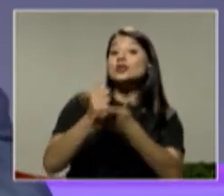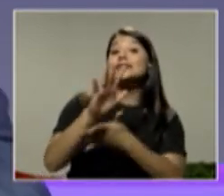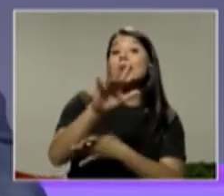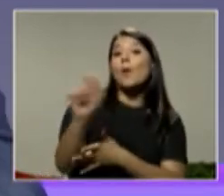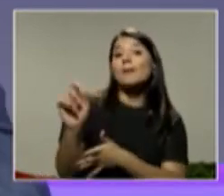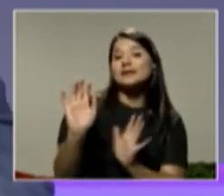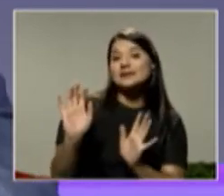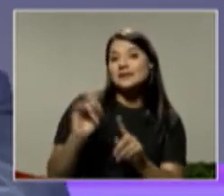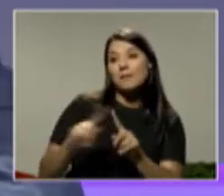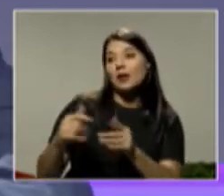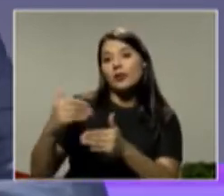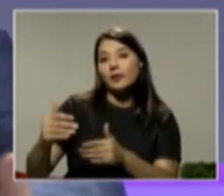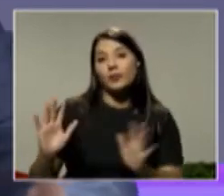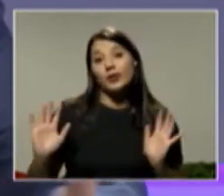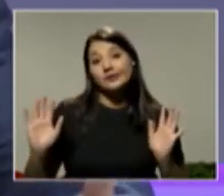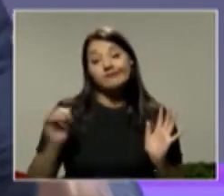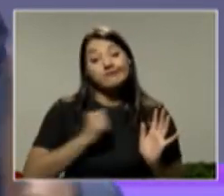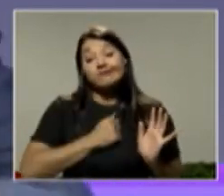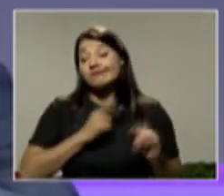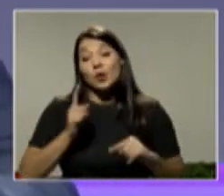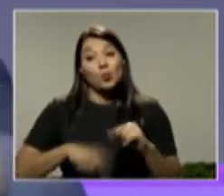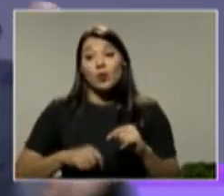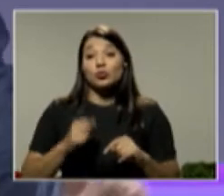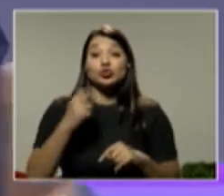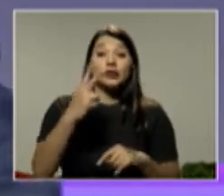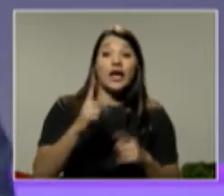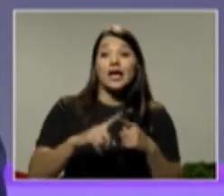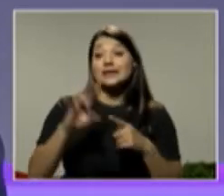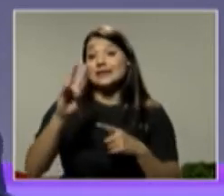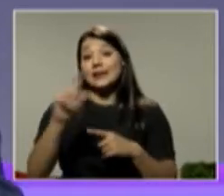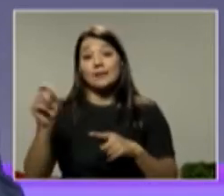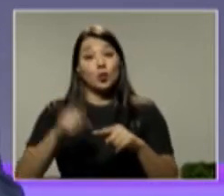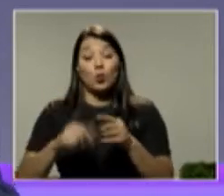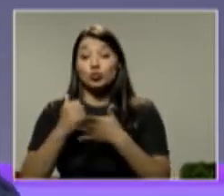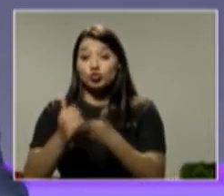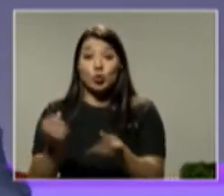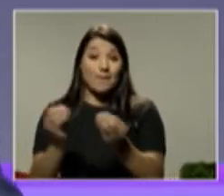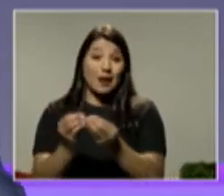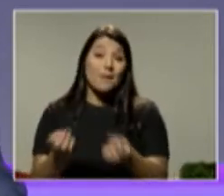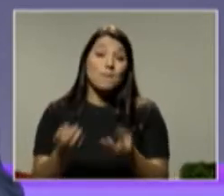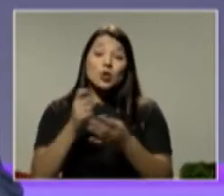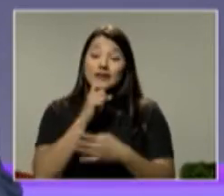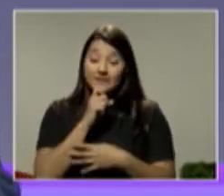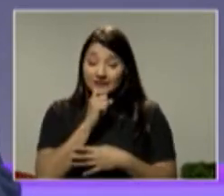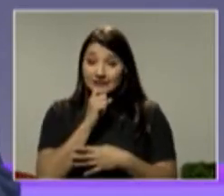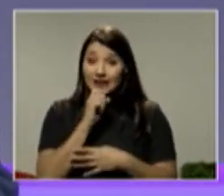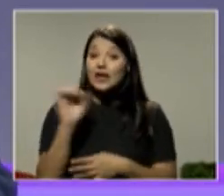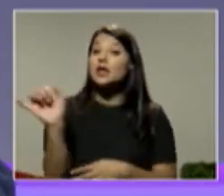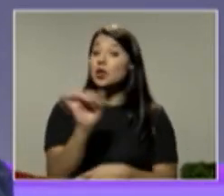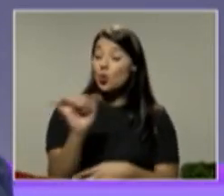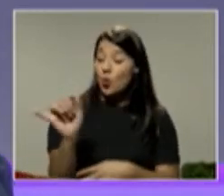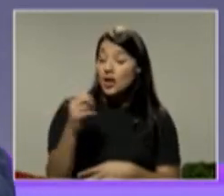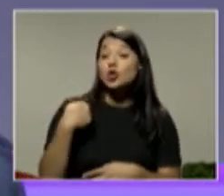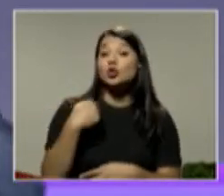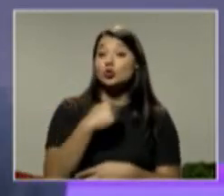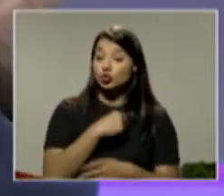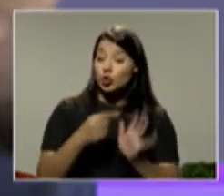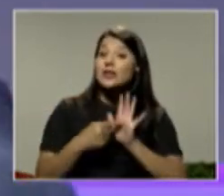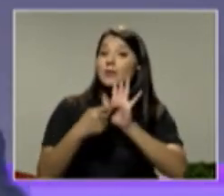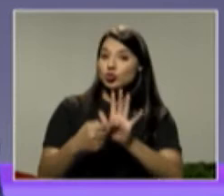decimos no nos vuelvan a ver en 3 o 7 meses porque no vamos a tener recursos, ¿verdad? Y es muy difícil. Aún así, se ha demostrado que ha